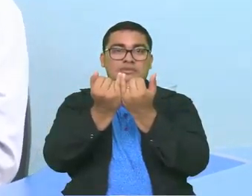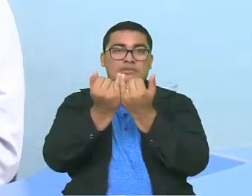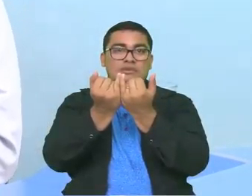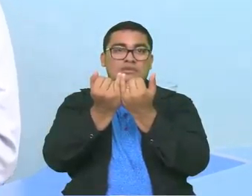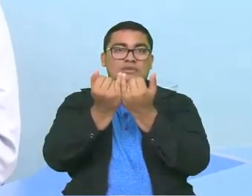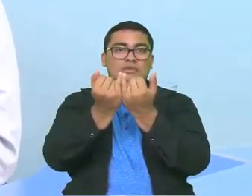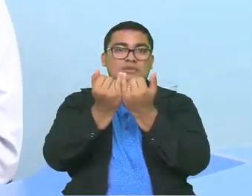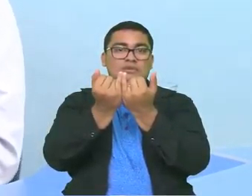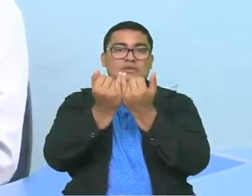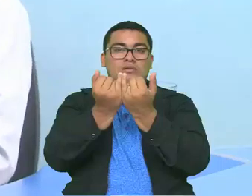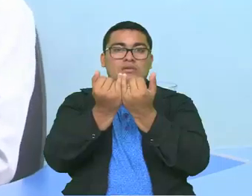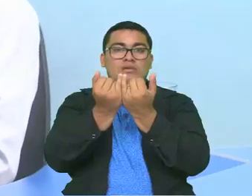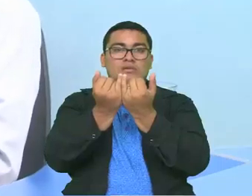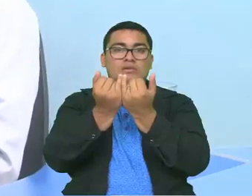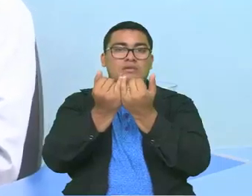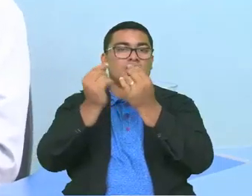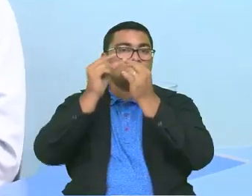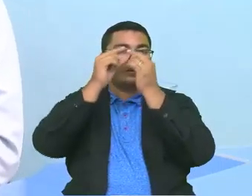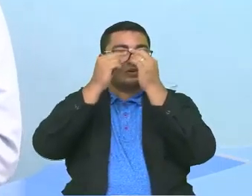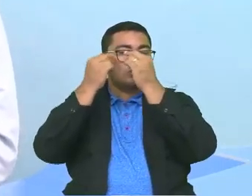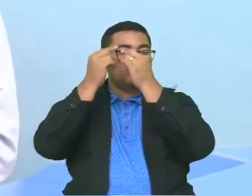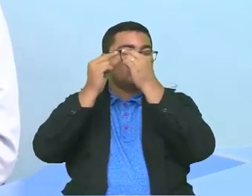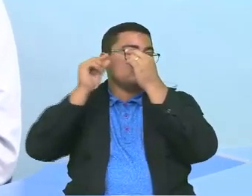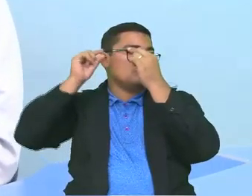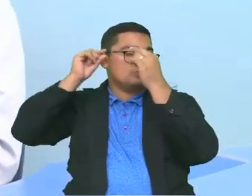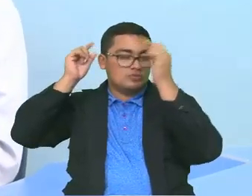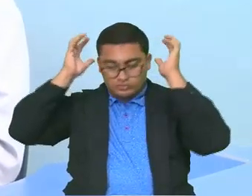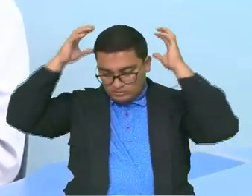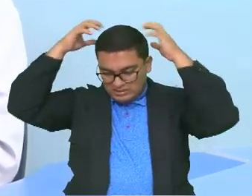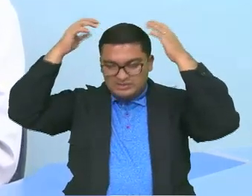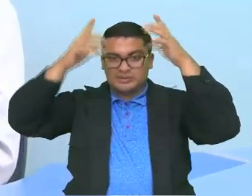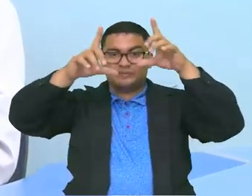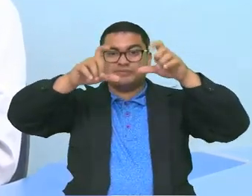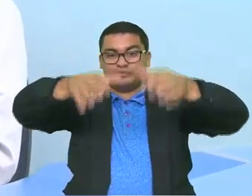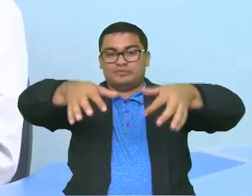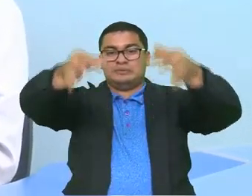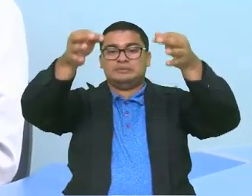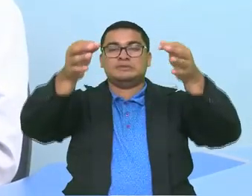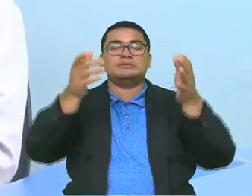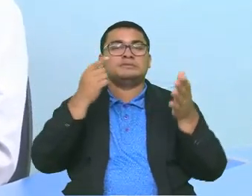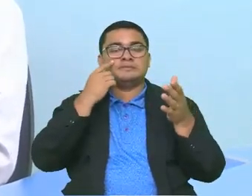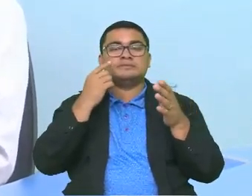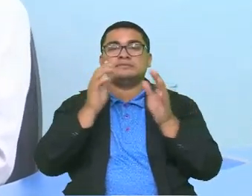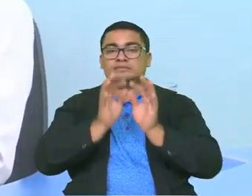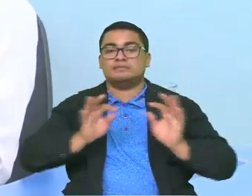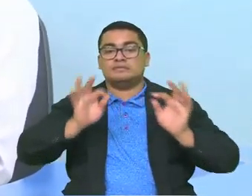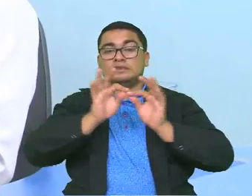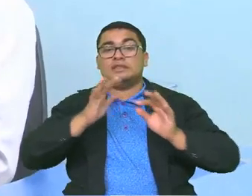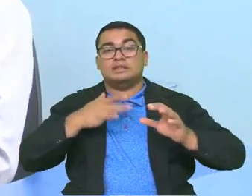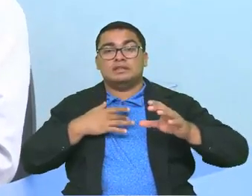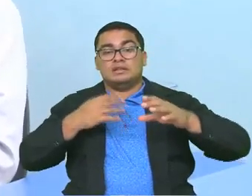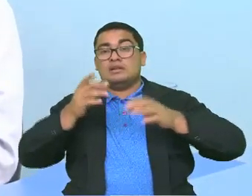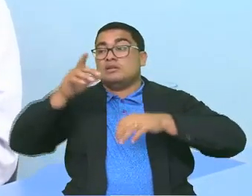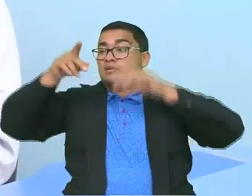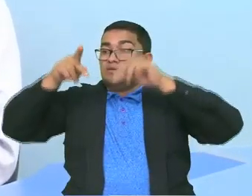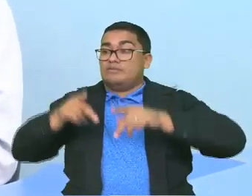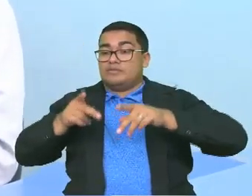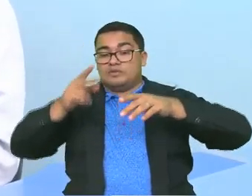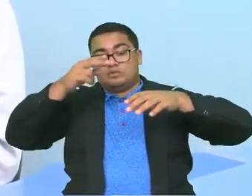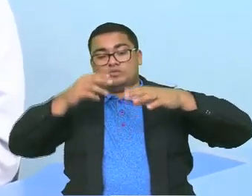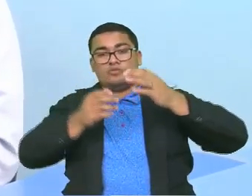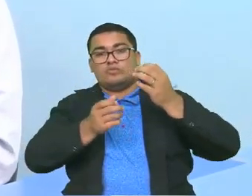este tipo de patología, como es la resonancia magnética, tanto de lo que es el cerebro como tal,